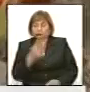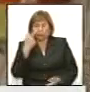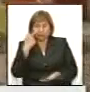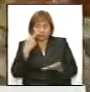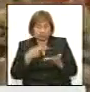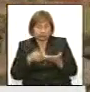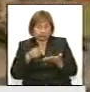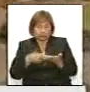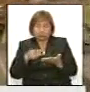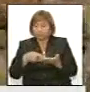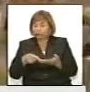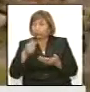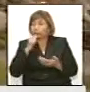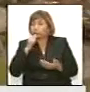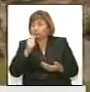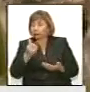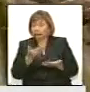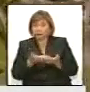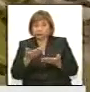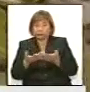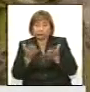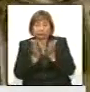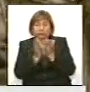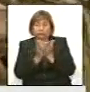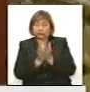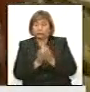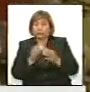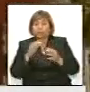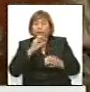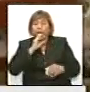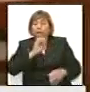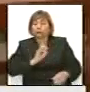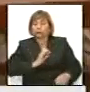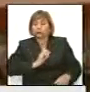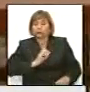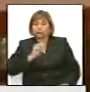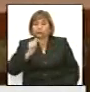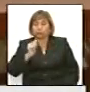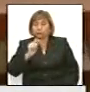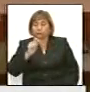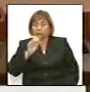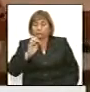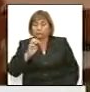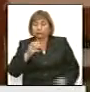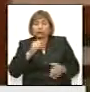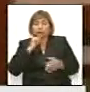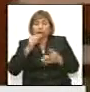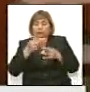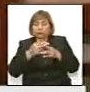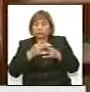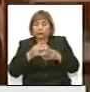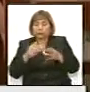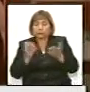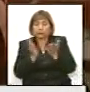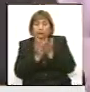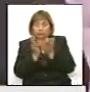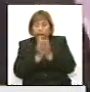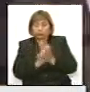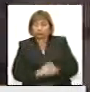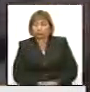Supervisaron así la situación de los planteles educativos en Chosica y Ate a pocos días del inicio del año